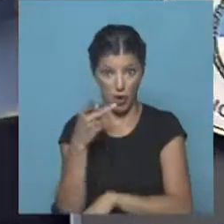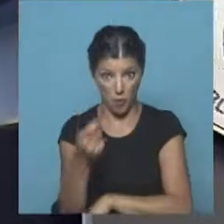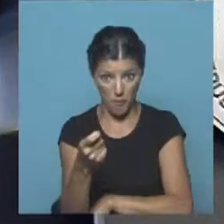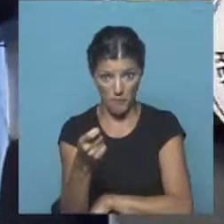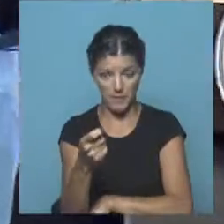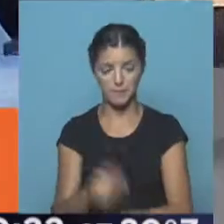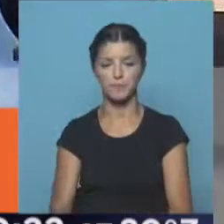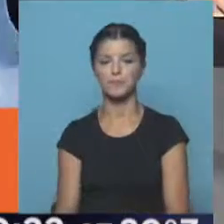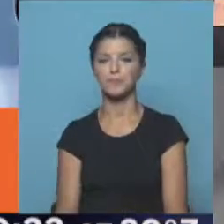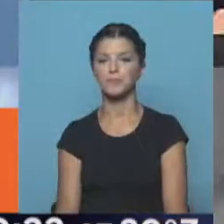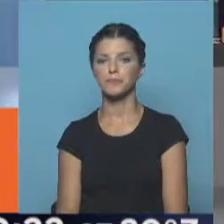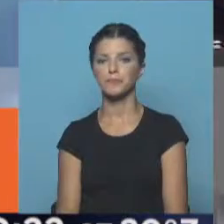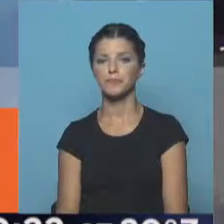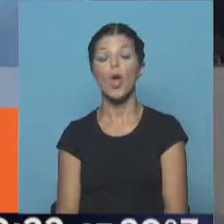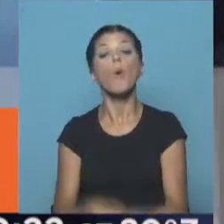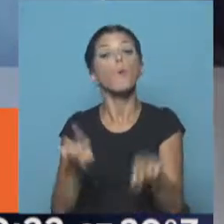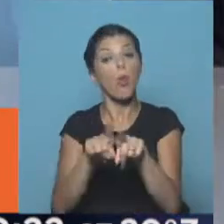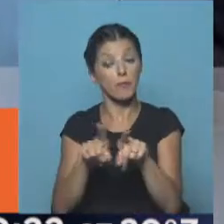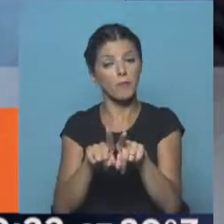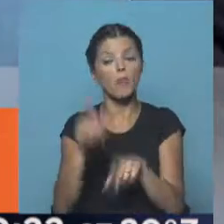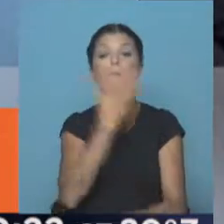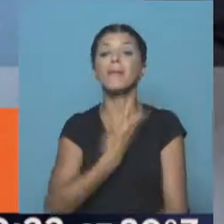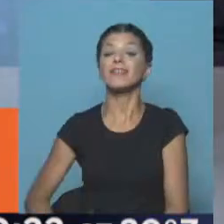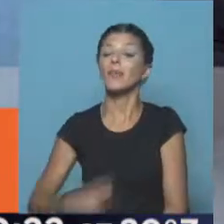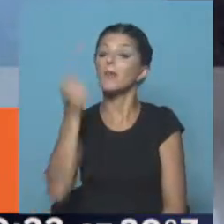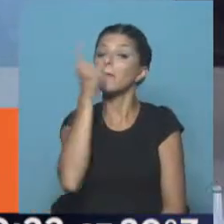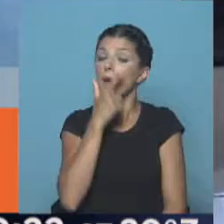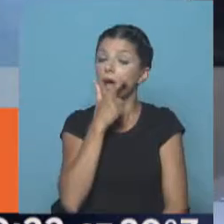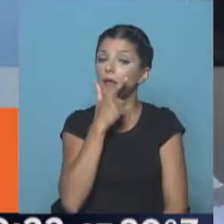perspectiva, el presidente Macri, con su objetivo